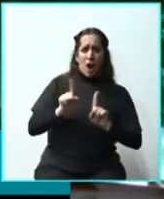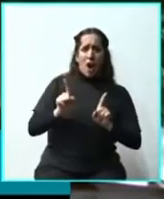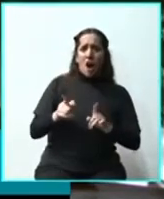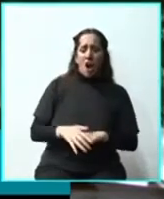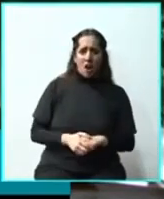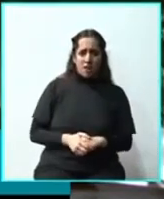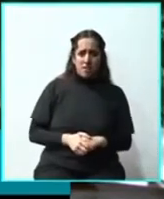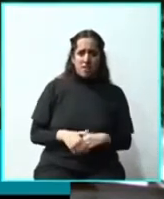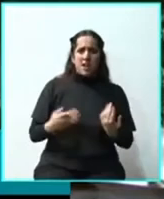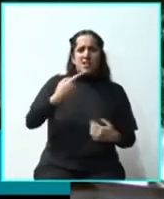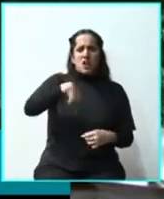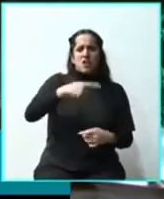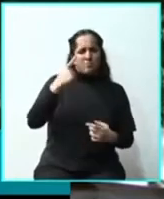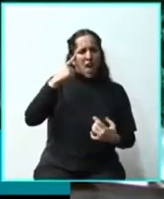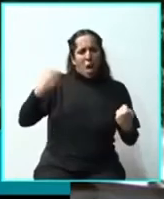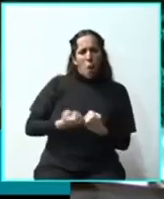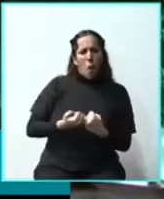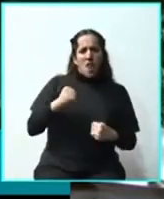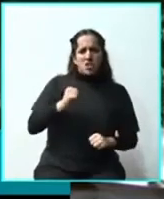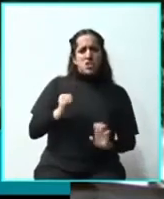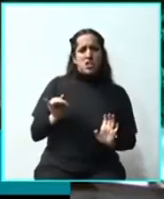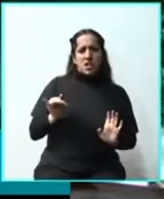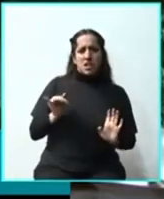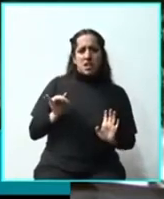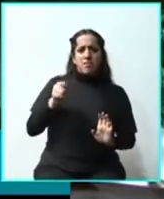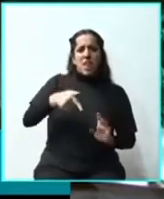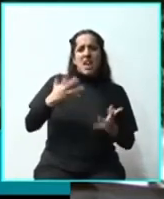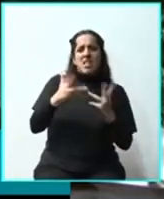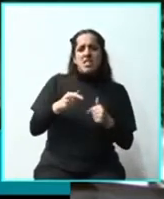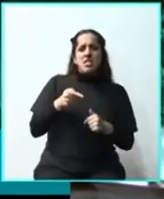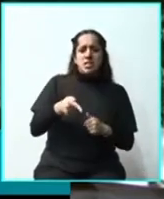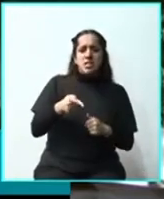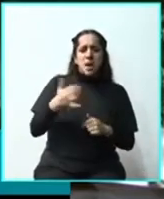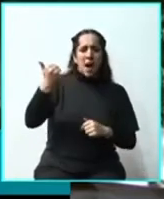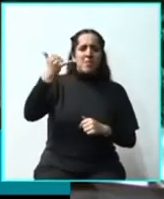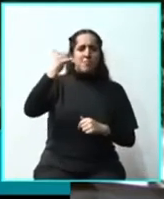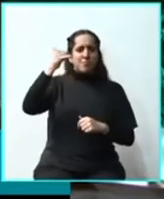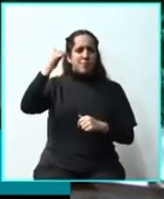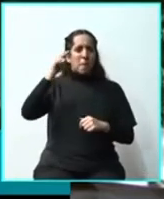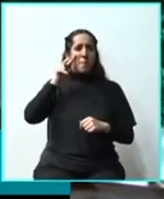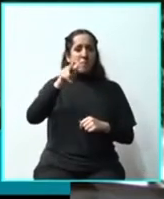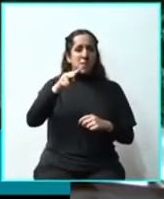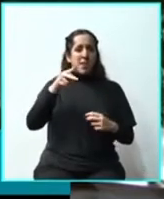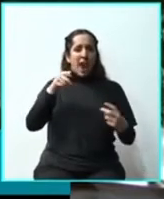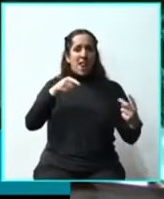Y nosotros estamos de acuerdo, porque este sistema sirve para espiar la oposición.